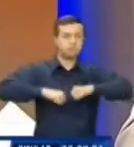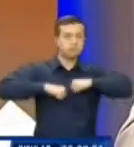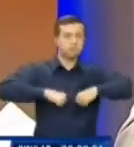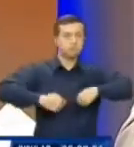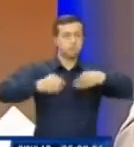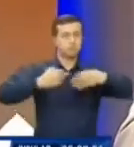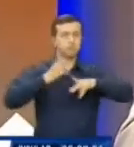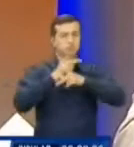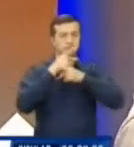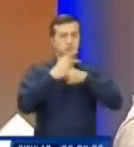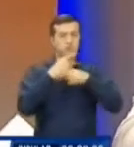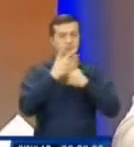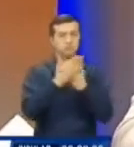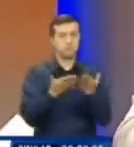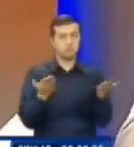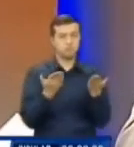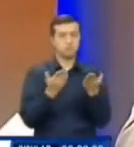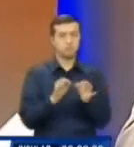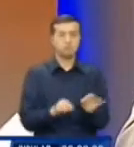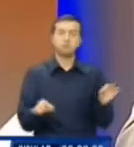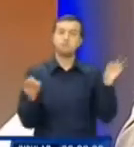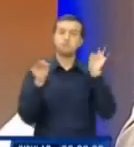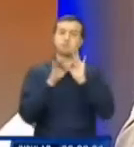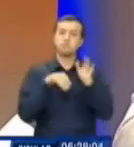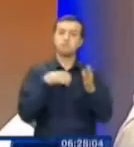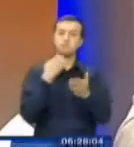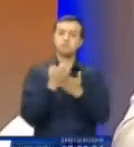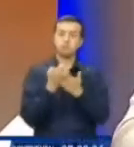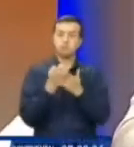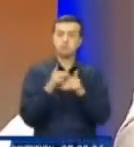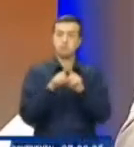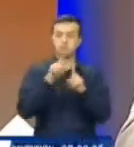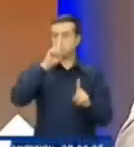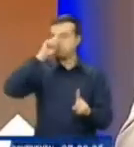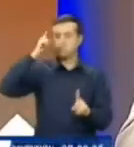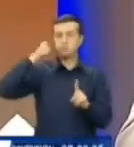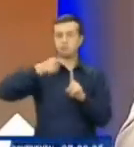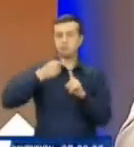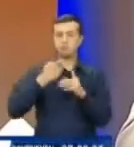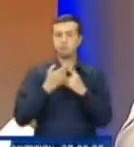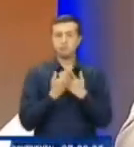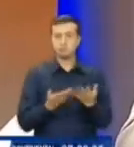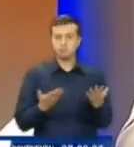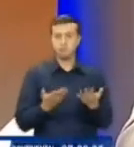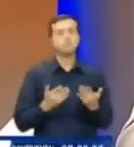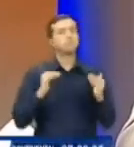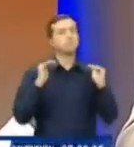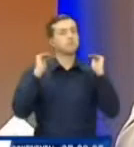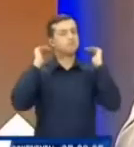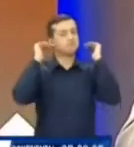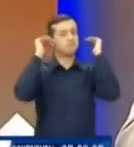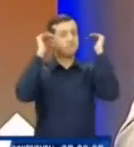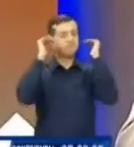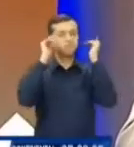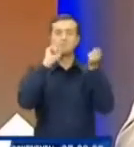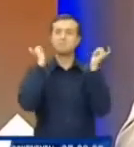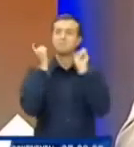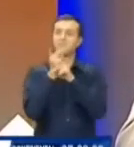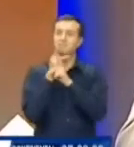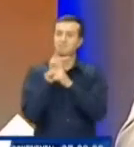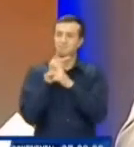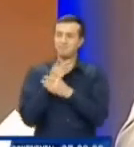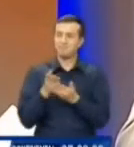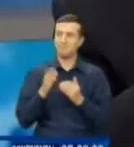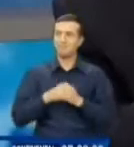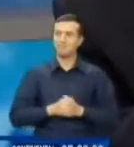claros de producción y de consolidación de una economía también que apunta a esta ansiada hacia ansiado cambio de la matriz